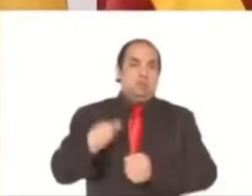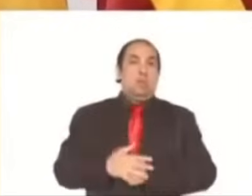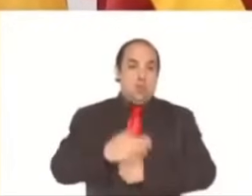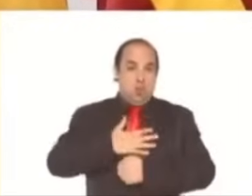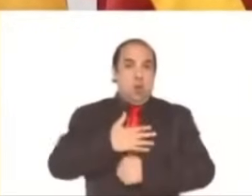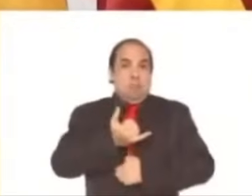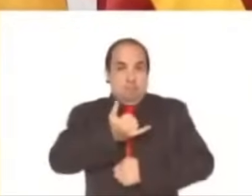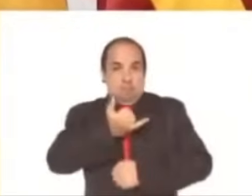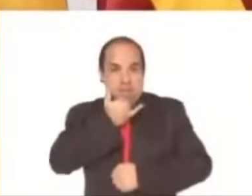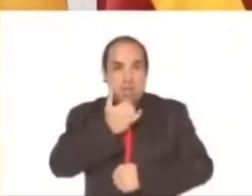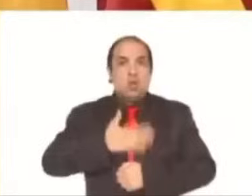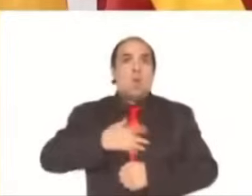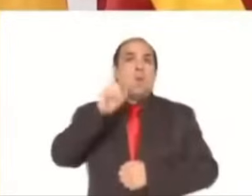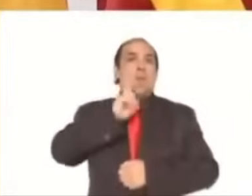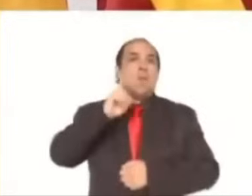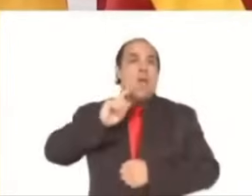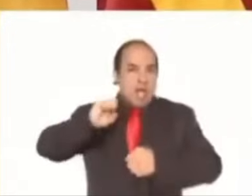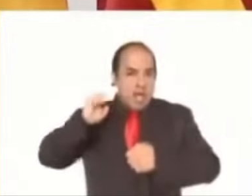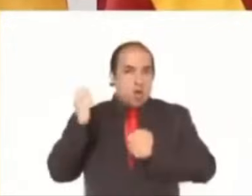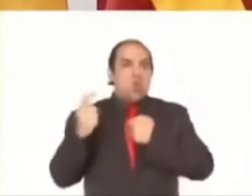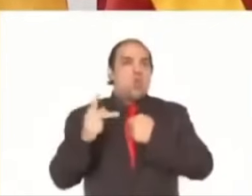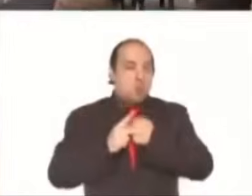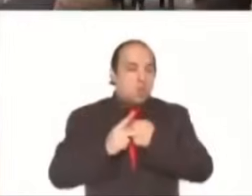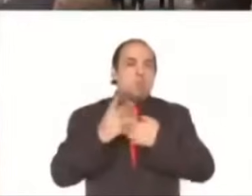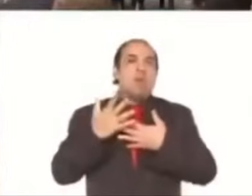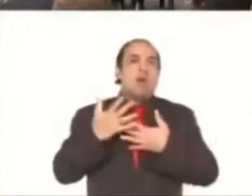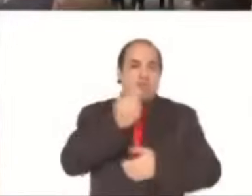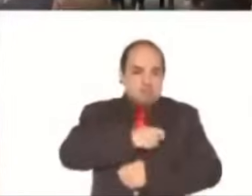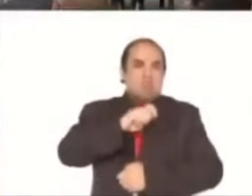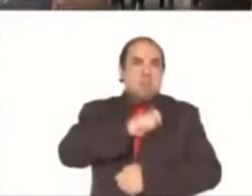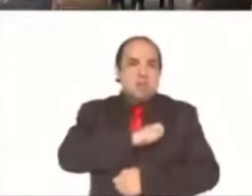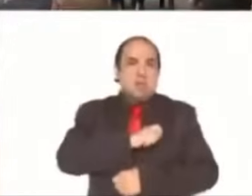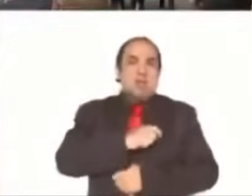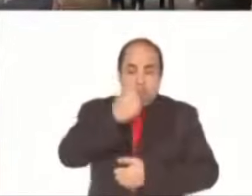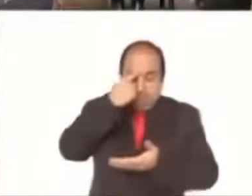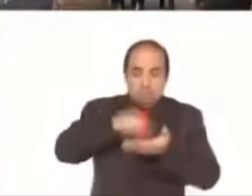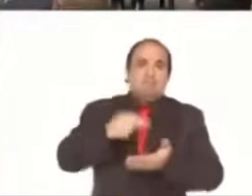española, y creo que es necesario hacerlo.